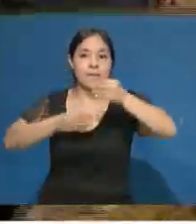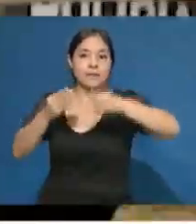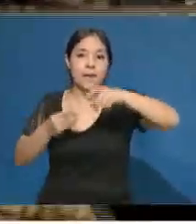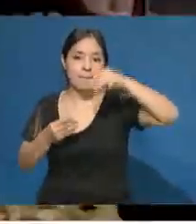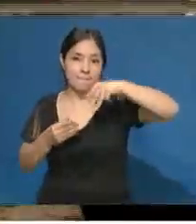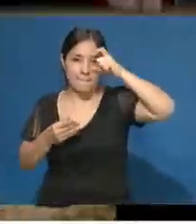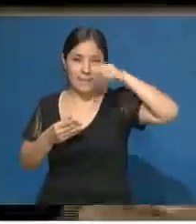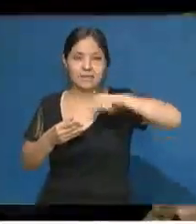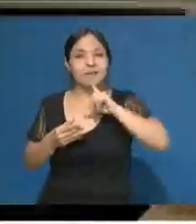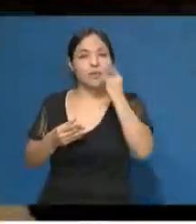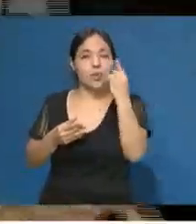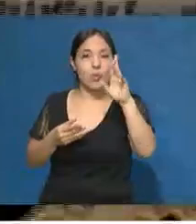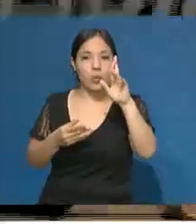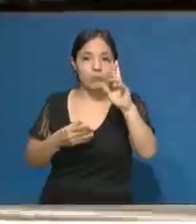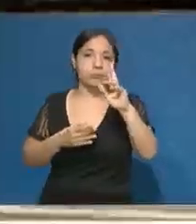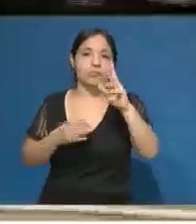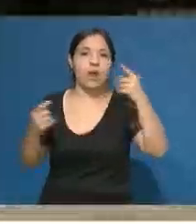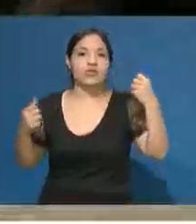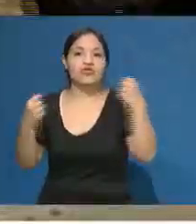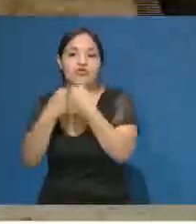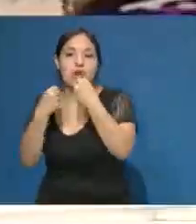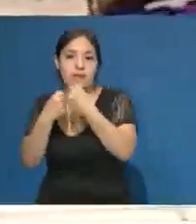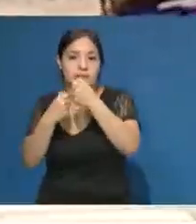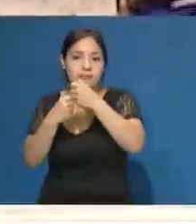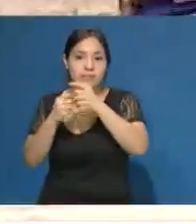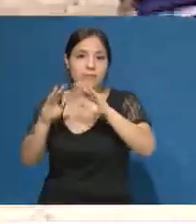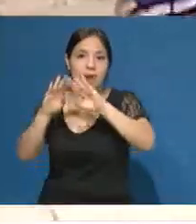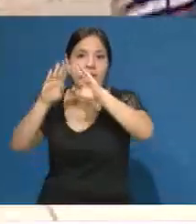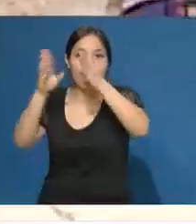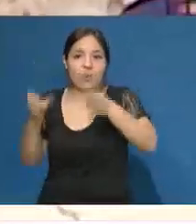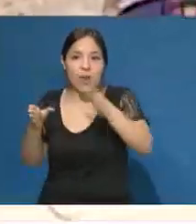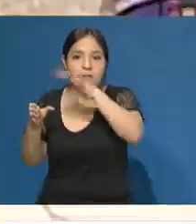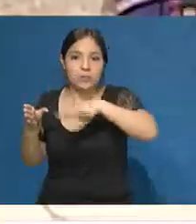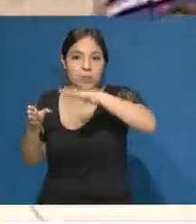de este año en las cuevas se va que pasó contanos